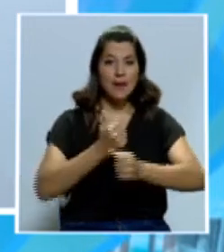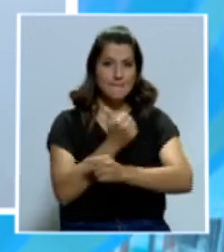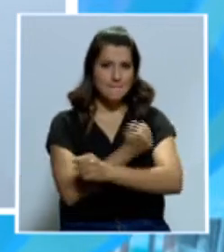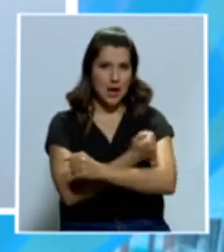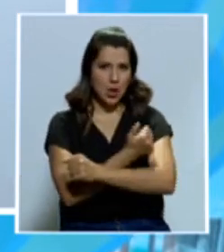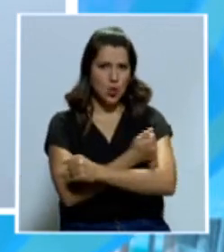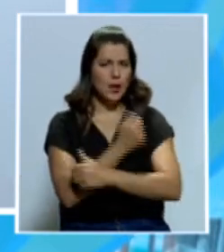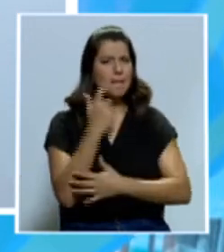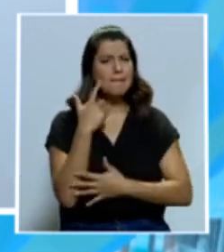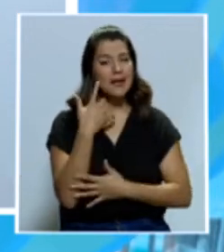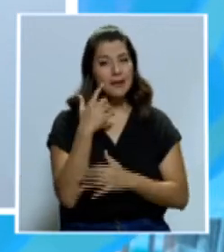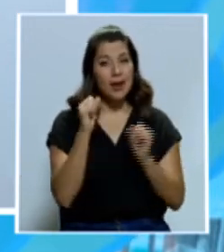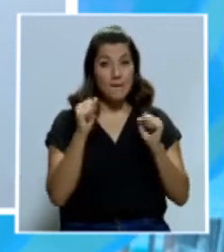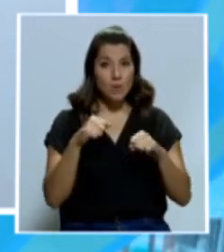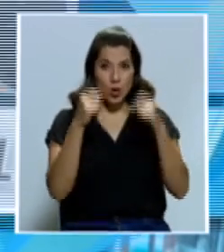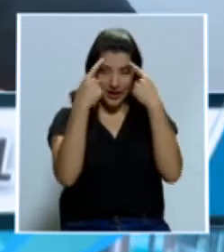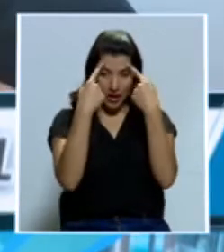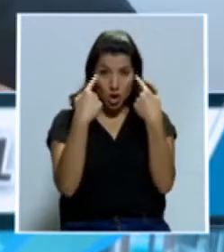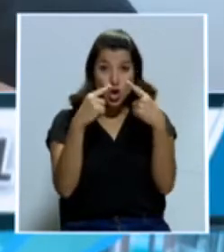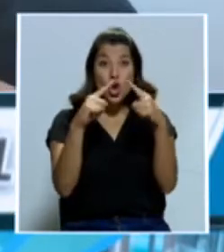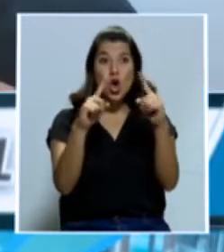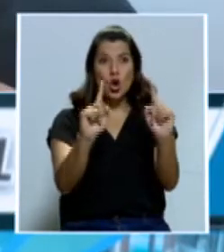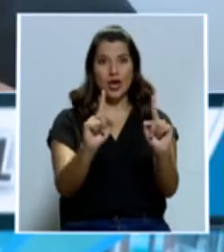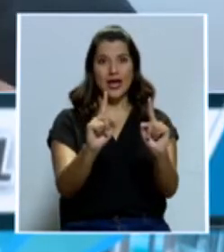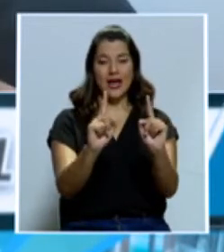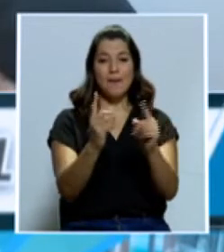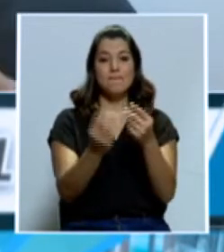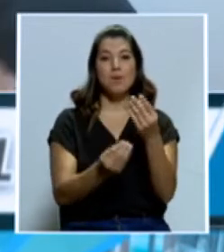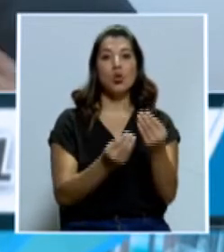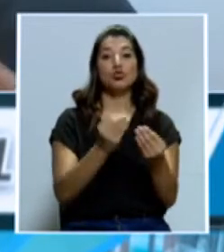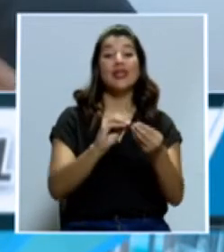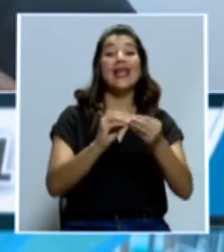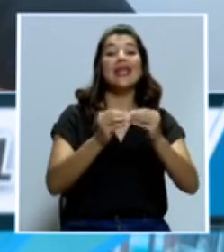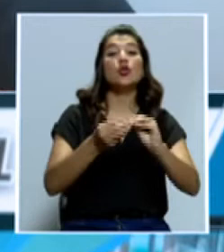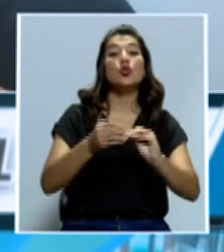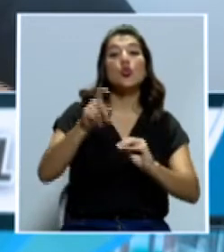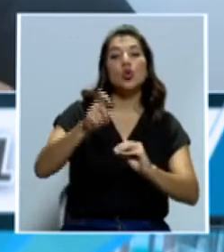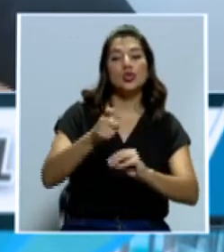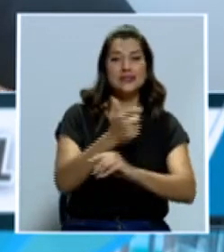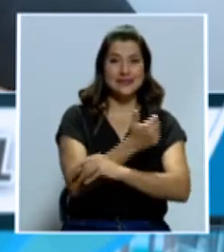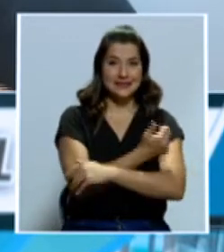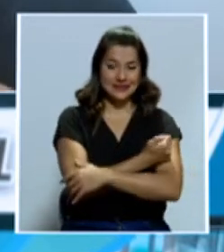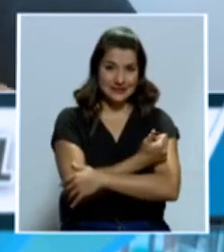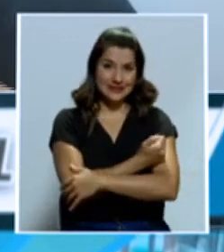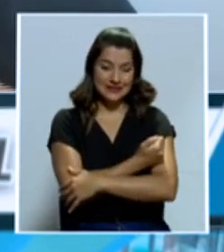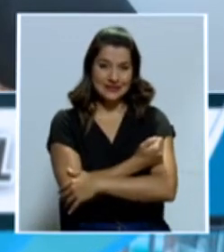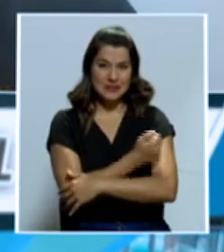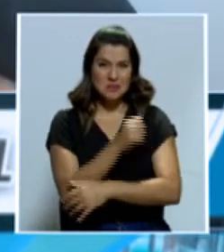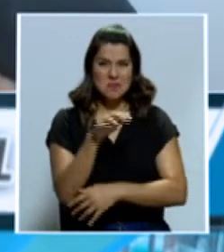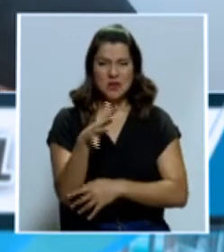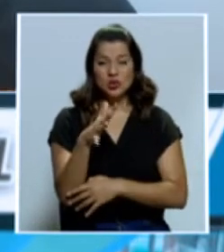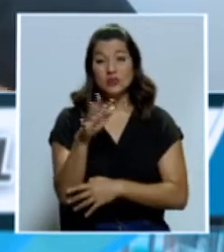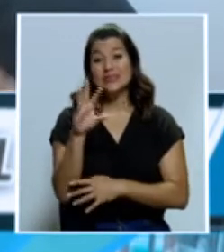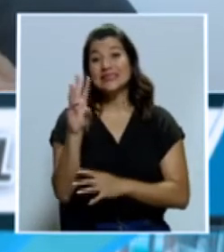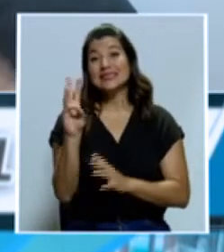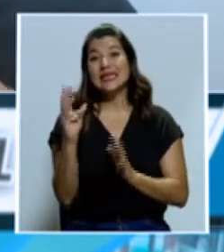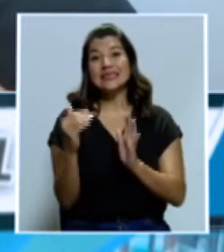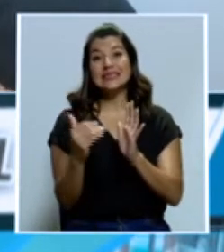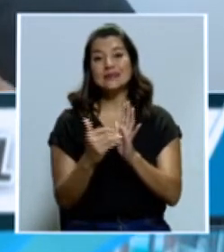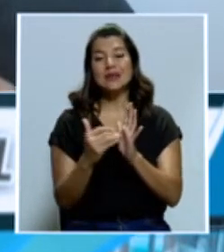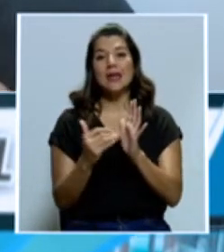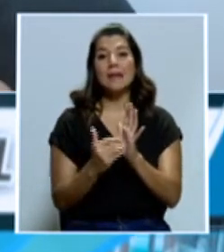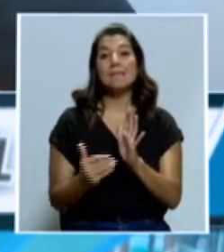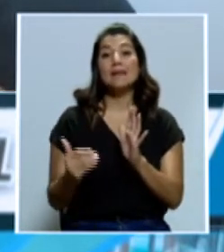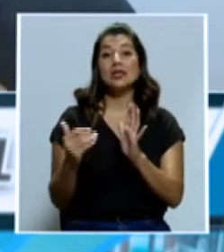para lograr esta cuota, esta nada despreciable cuota de cerca de 6,000